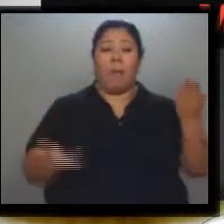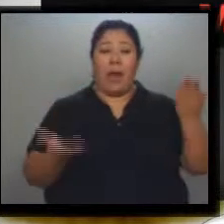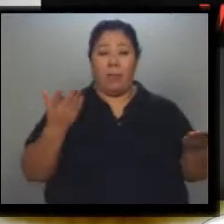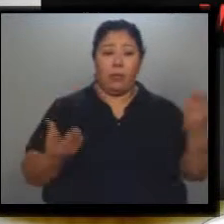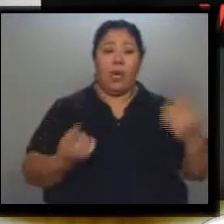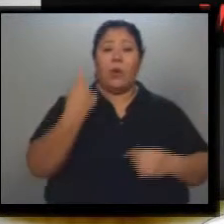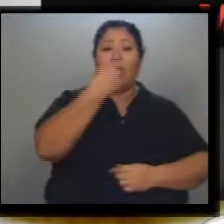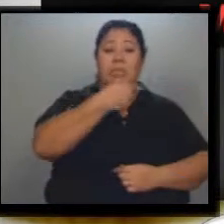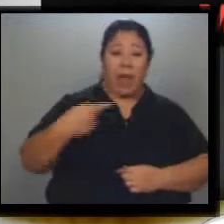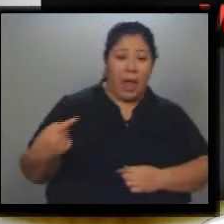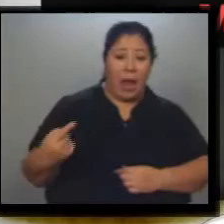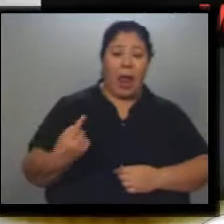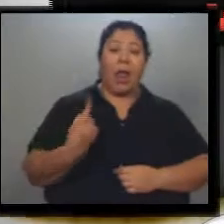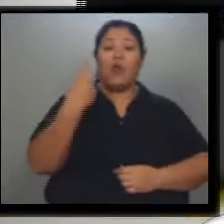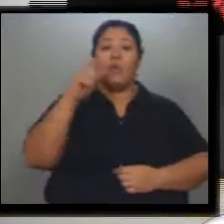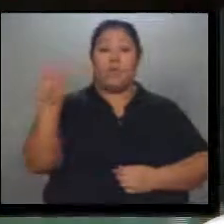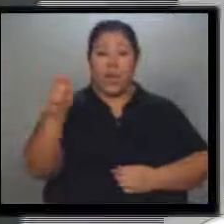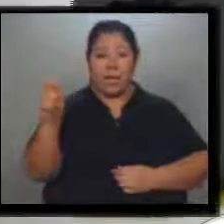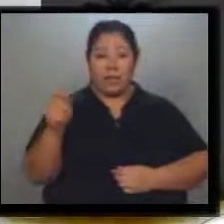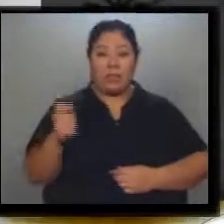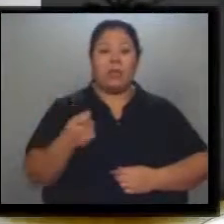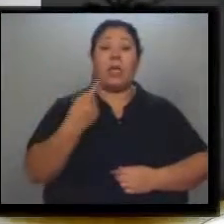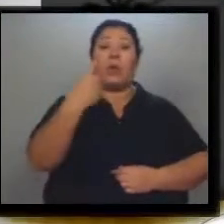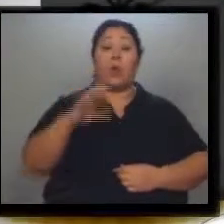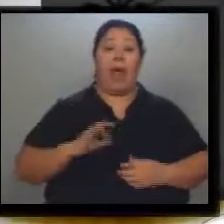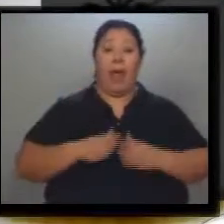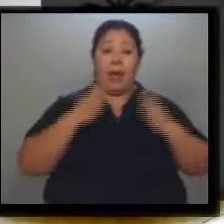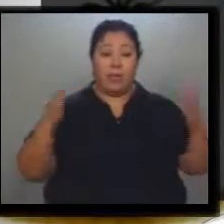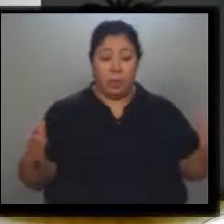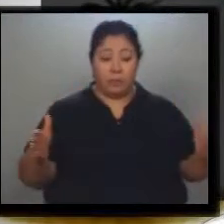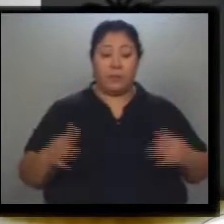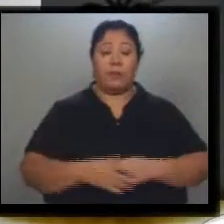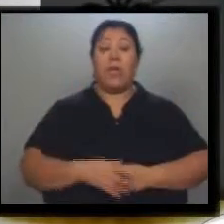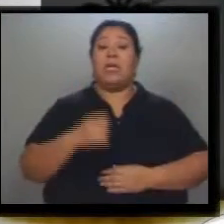con 43.000, que serían 3 salarios promedio de una persona que cobra